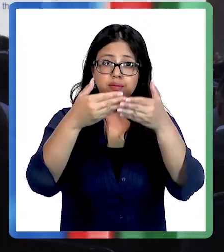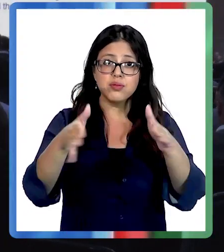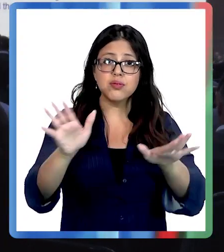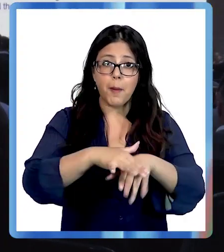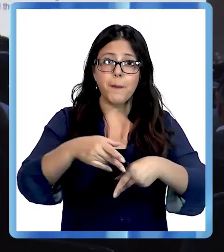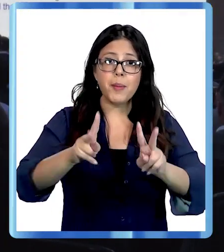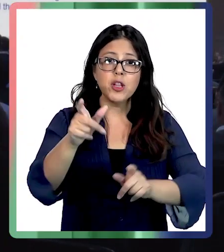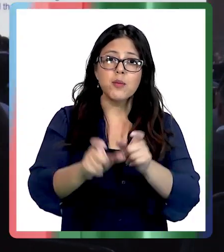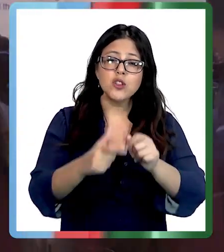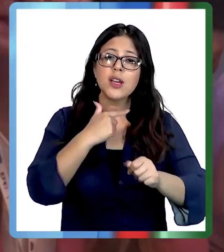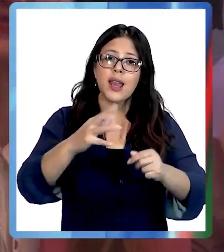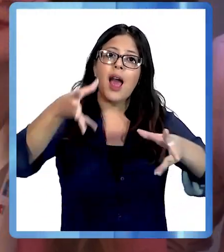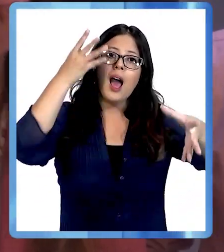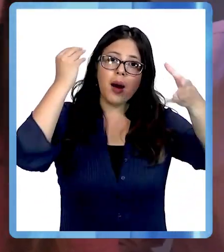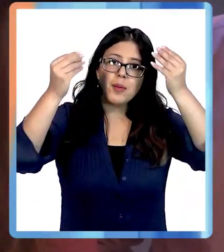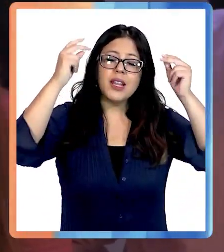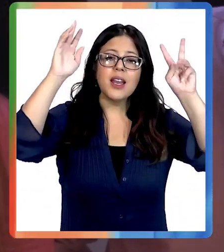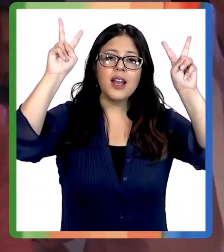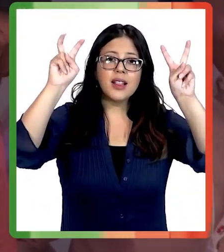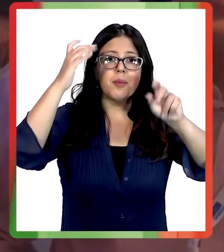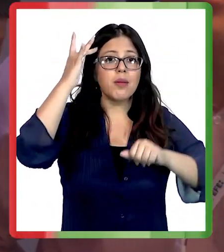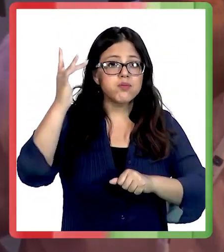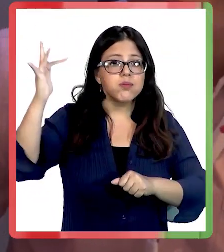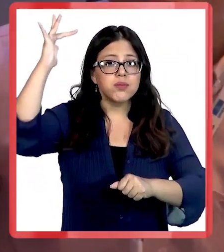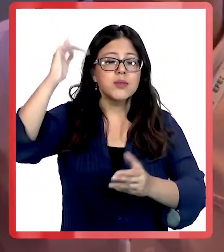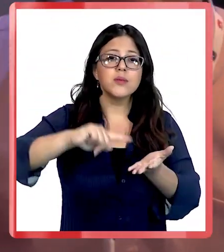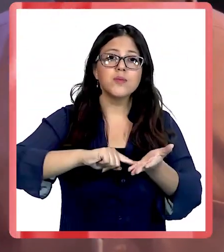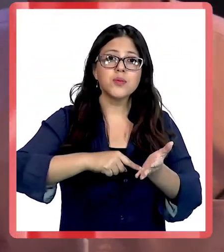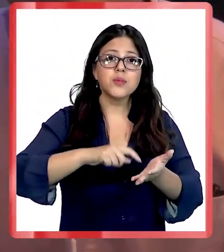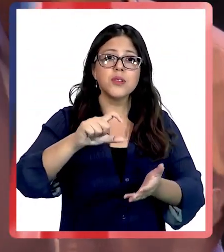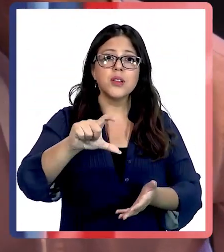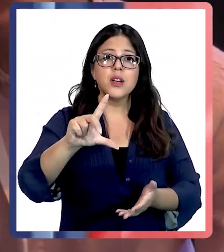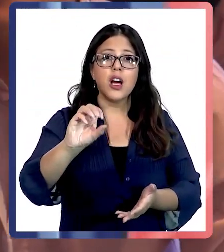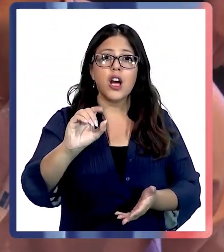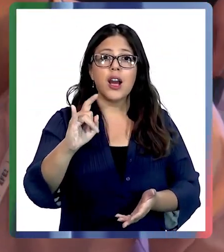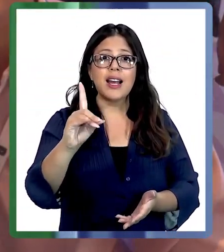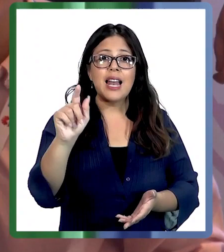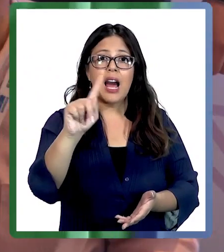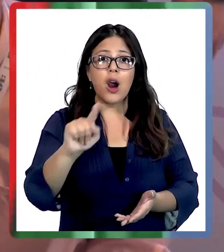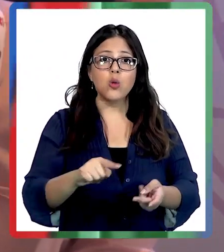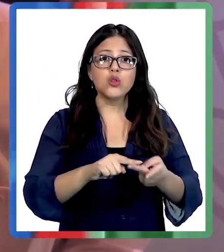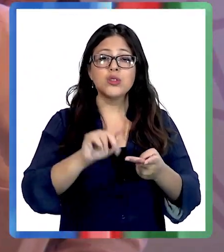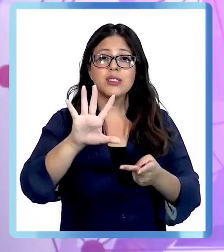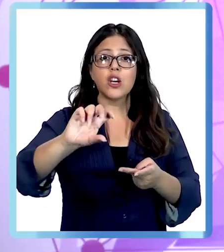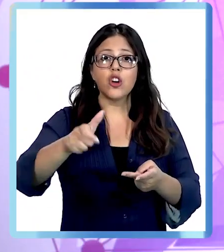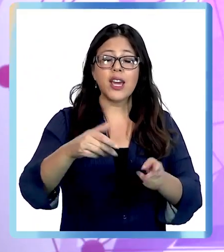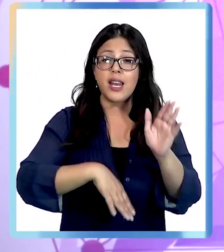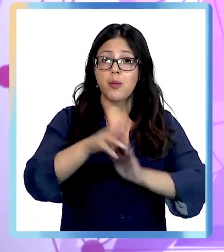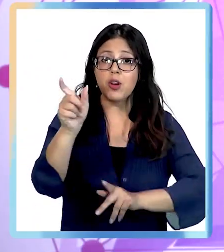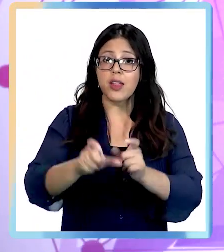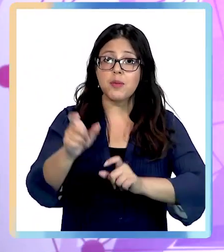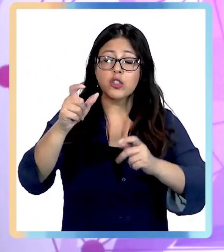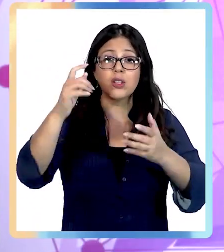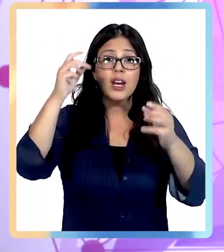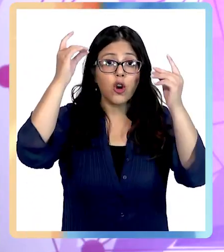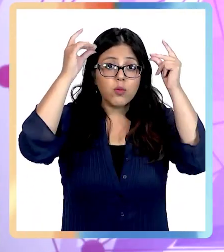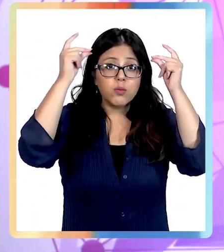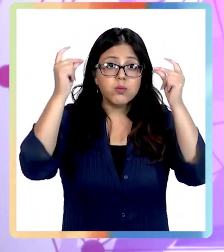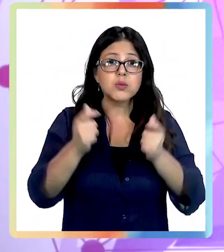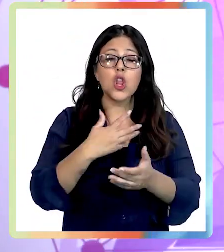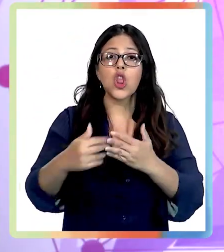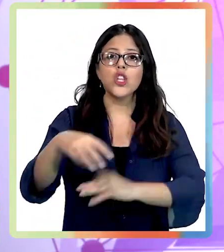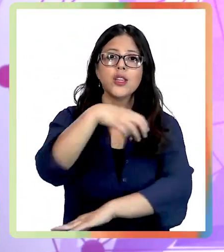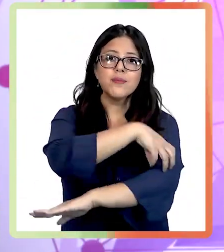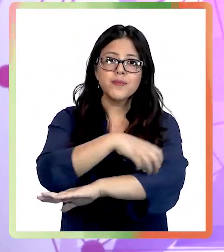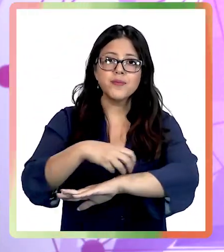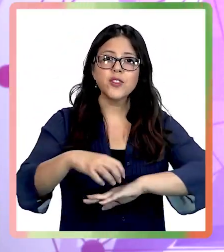clouds y 5g muchos de esos talentos están en las regiones de chile basta con postular y bueno obviamente hay que